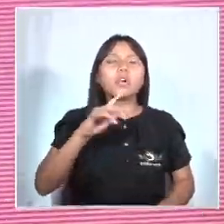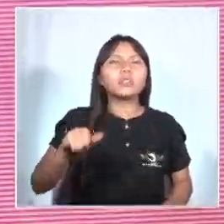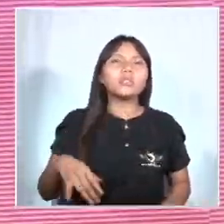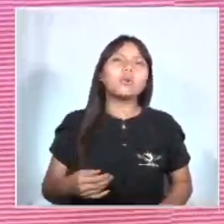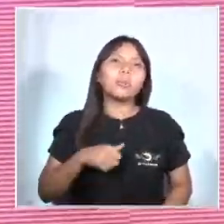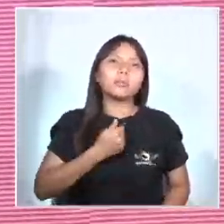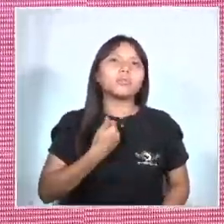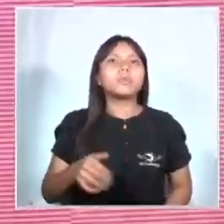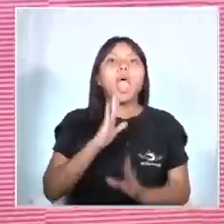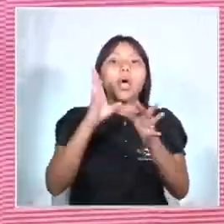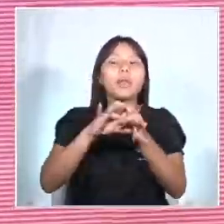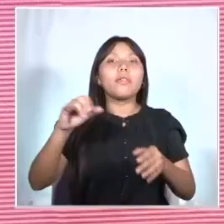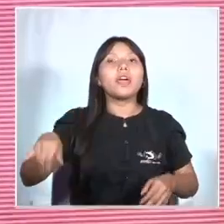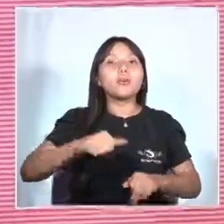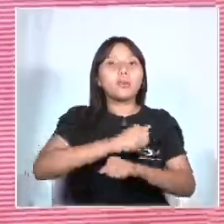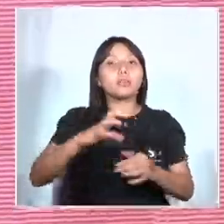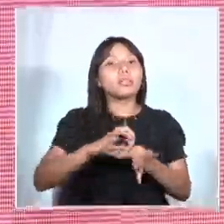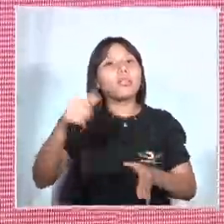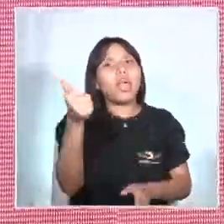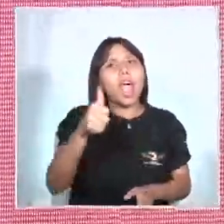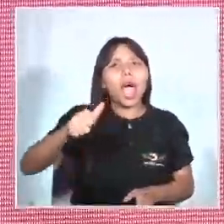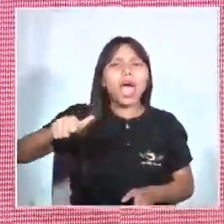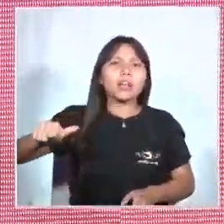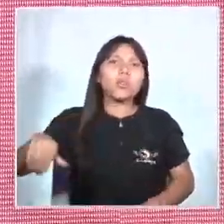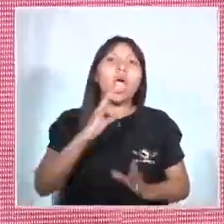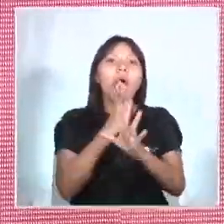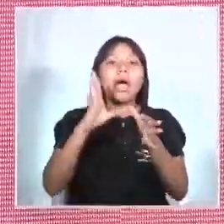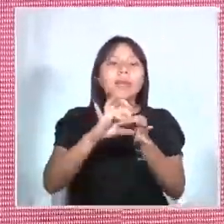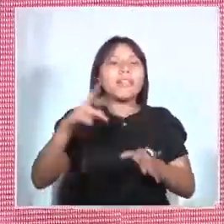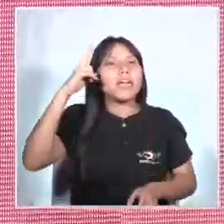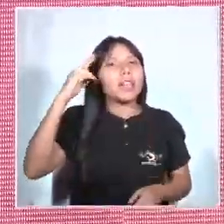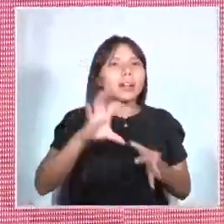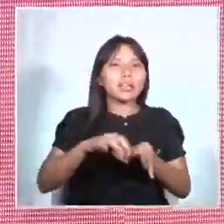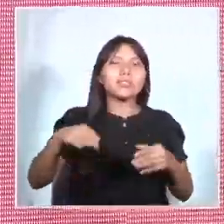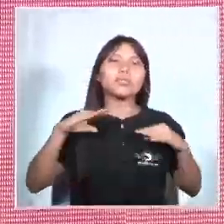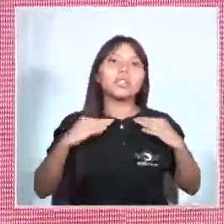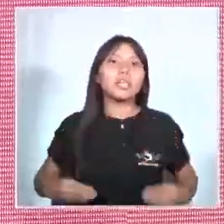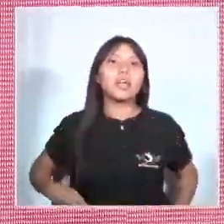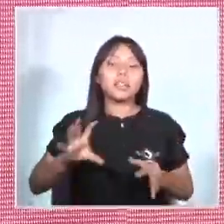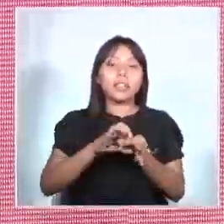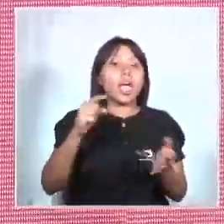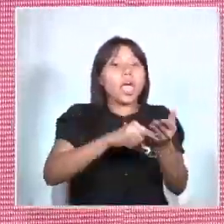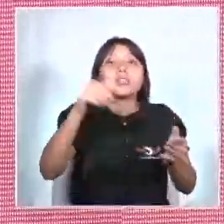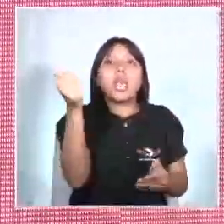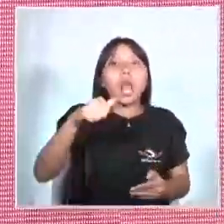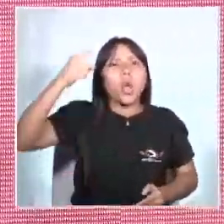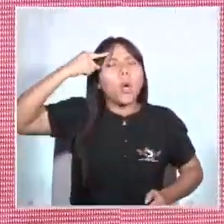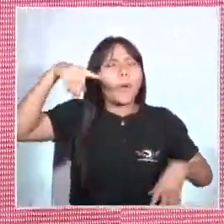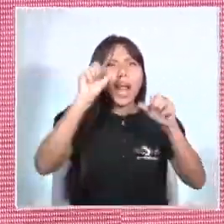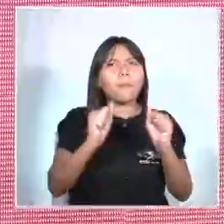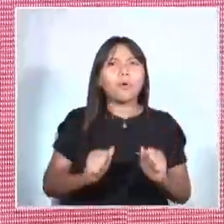de algo, pero el designio habla de la razón de ser de ese algo. Para poder hacer